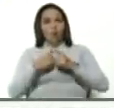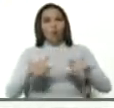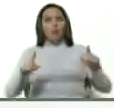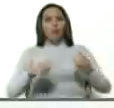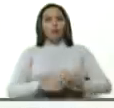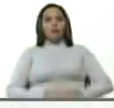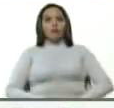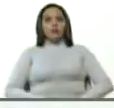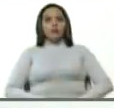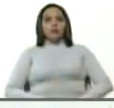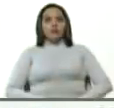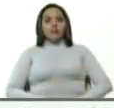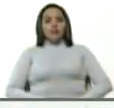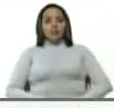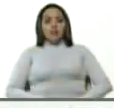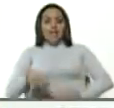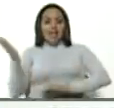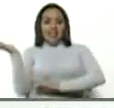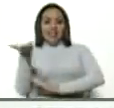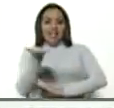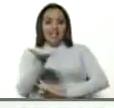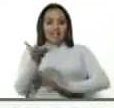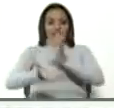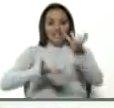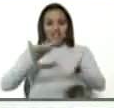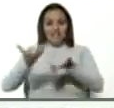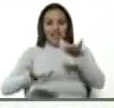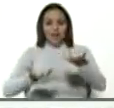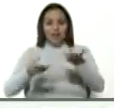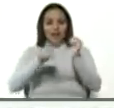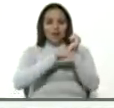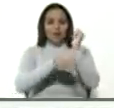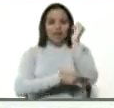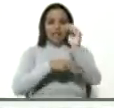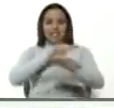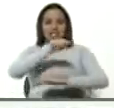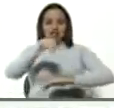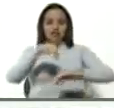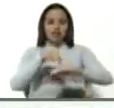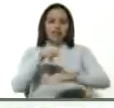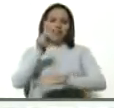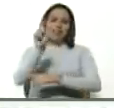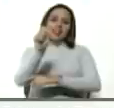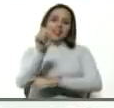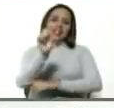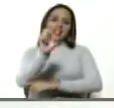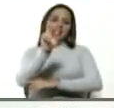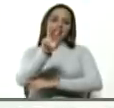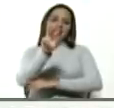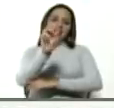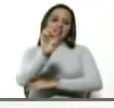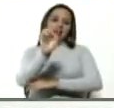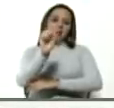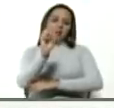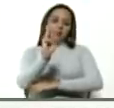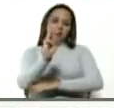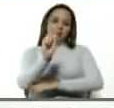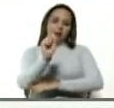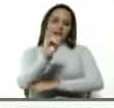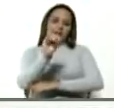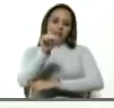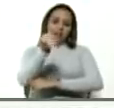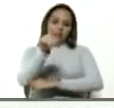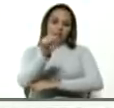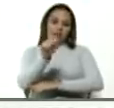tala y quema en el Parque Nacional Terepaima. Imagínense si estamos nosotros ante estos hechos y